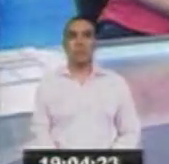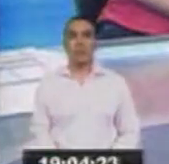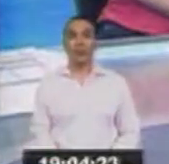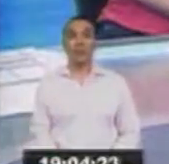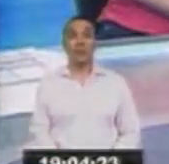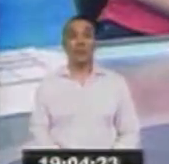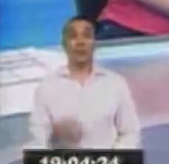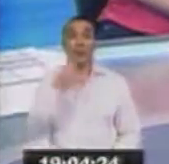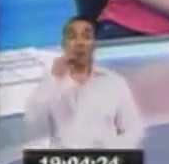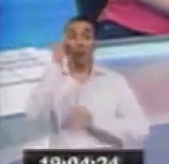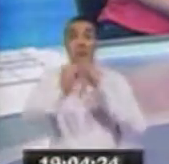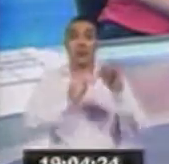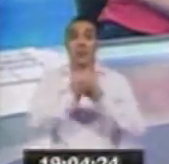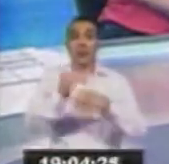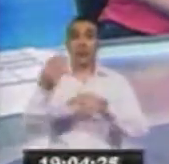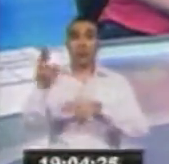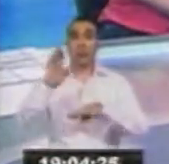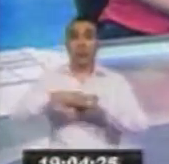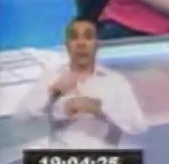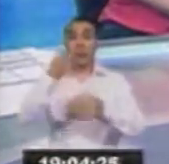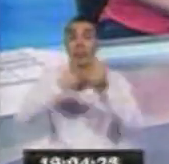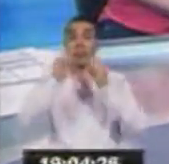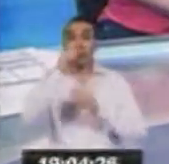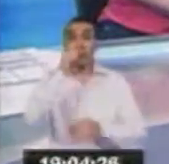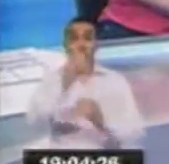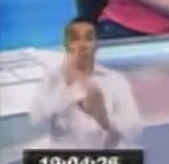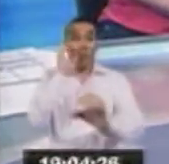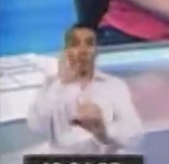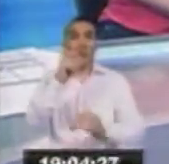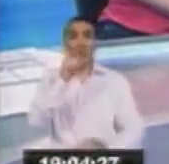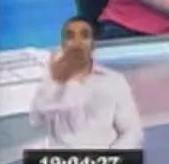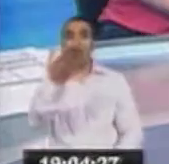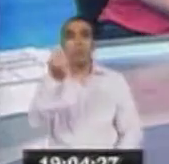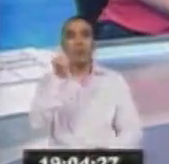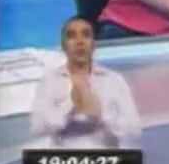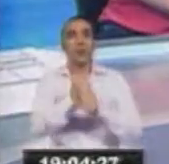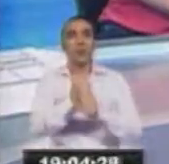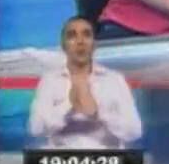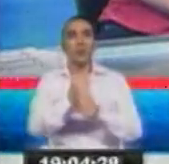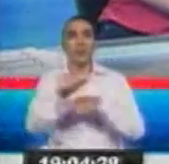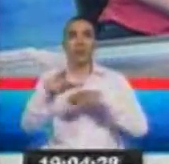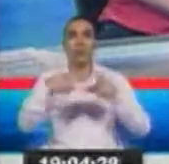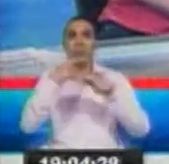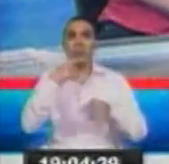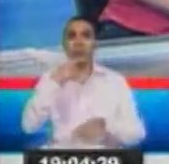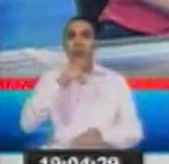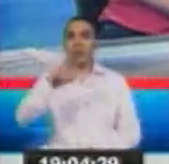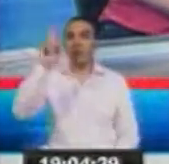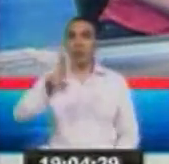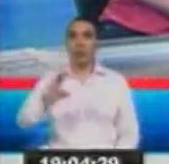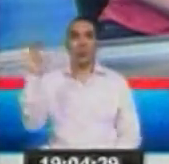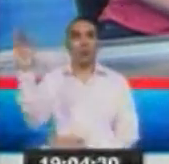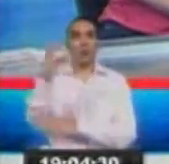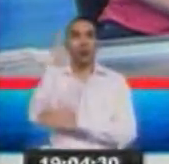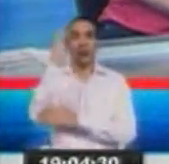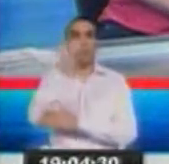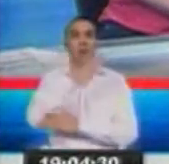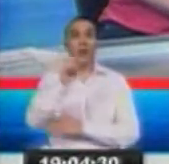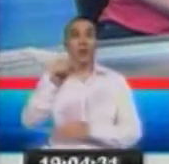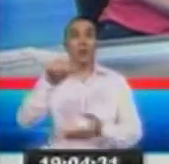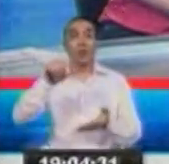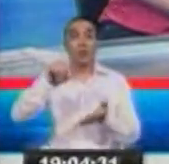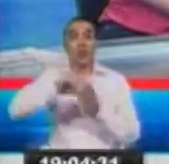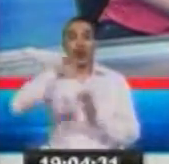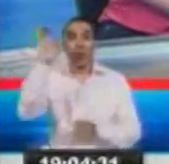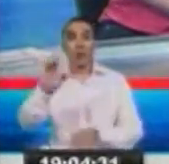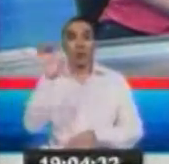La red internacional que estaría detrás de la droga hallada en el bus accidentado operaría en departamentos del sur de Colombia y ciudades costeras de